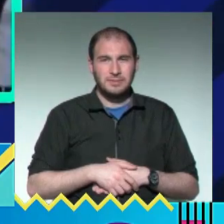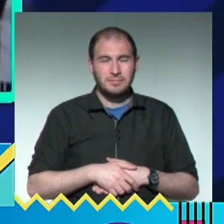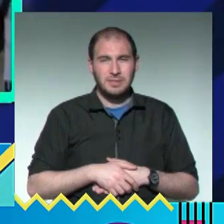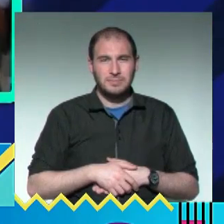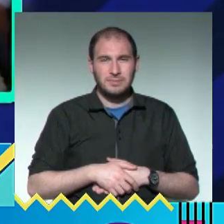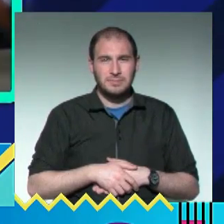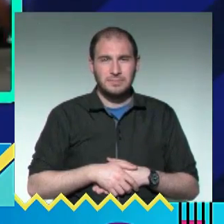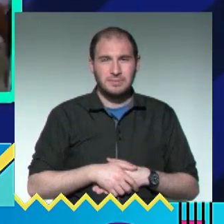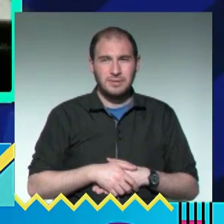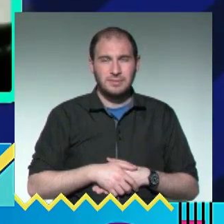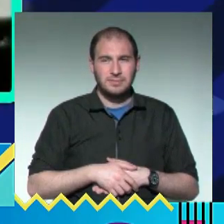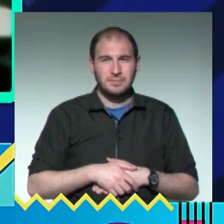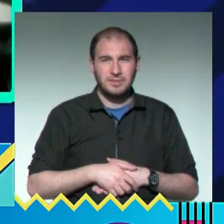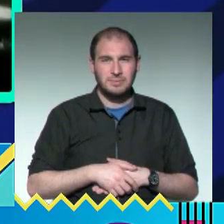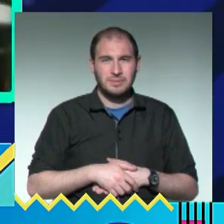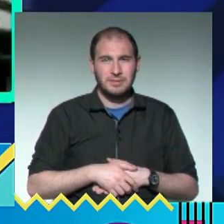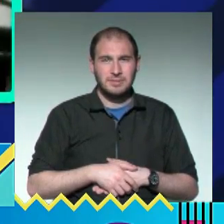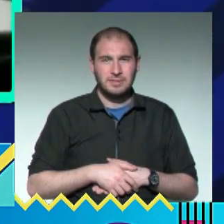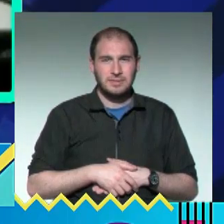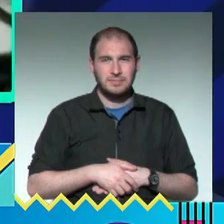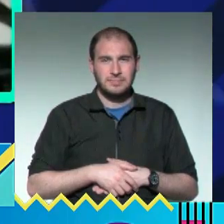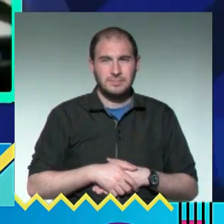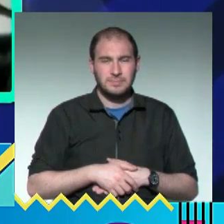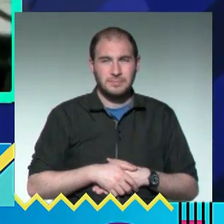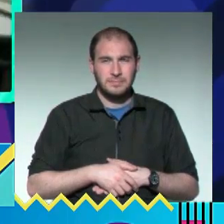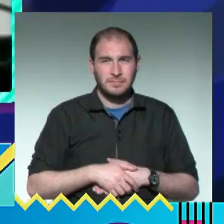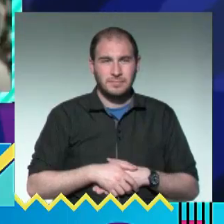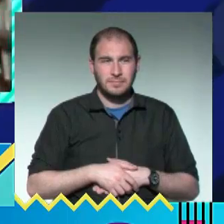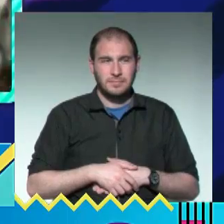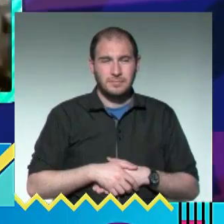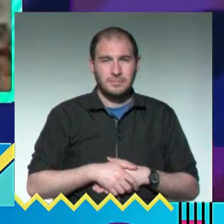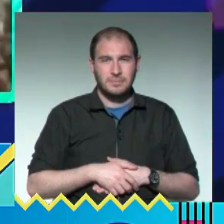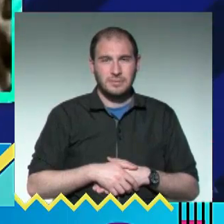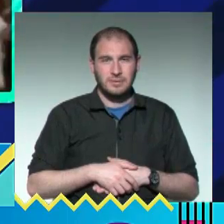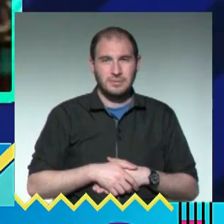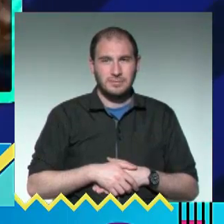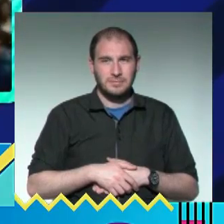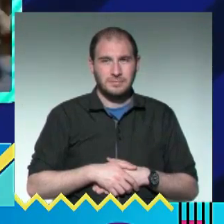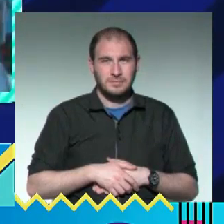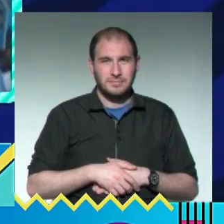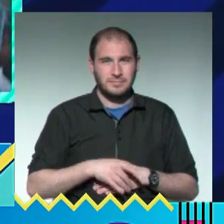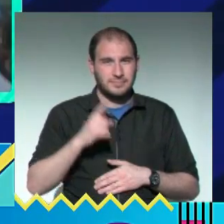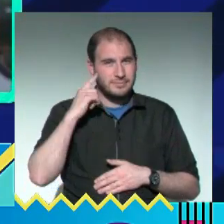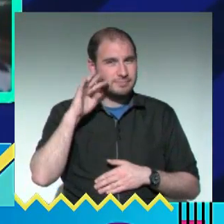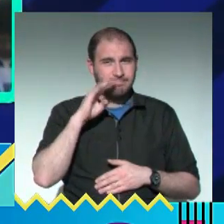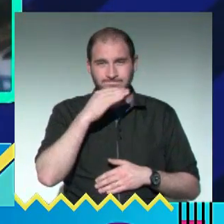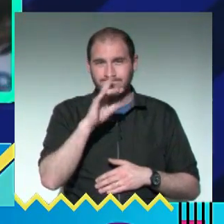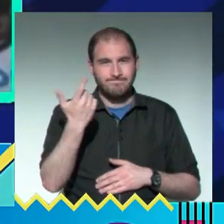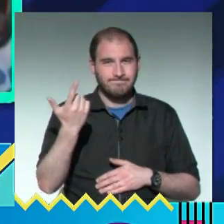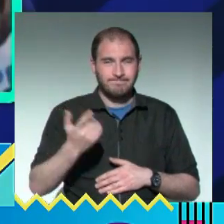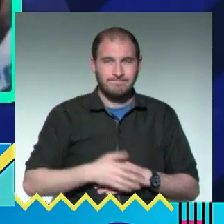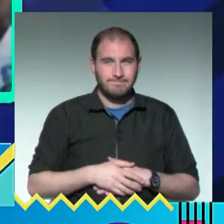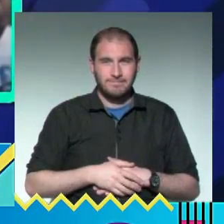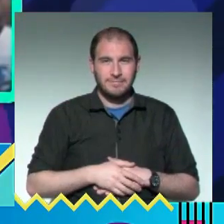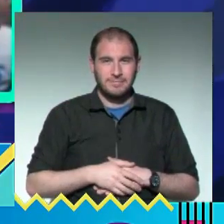obra de partidos políticos, digamos, que les gusta hacer cuestiones en la calle. Son los mismos que